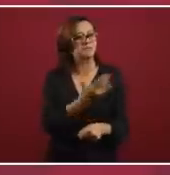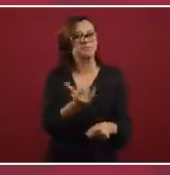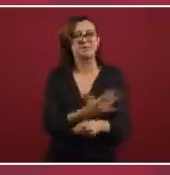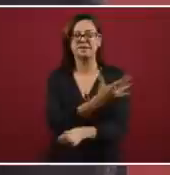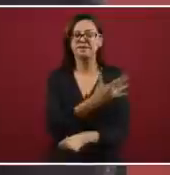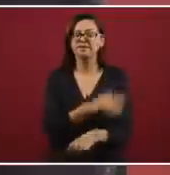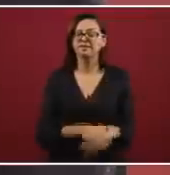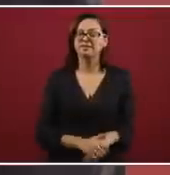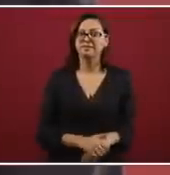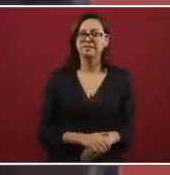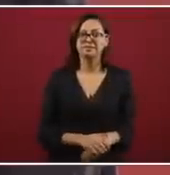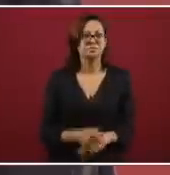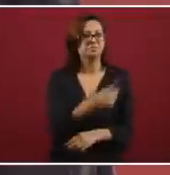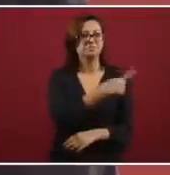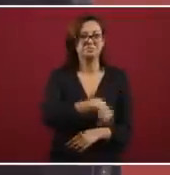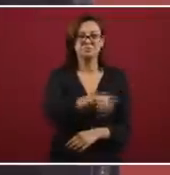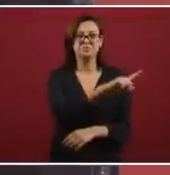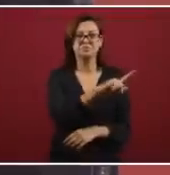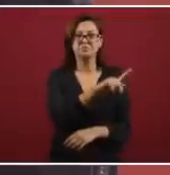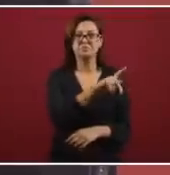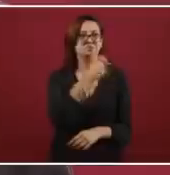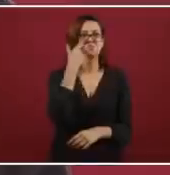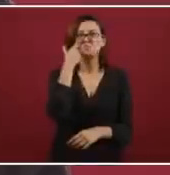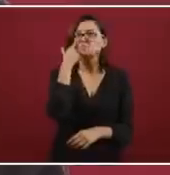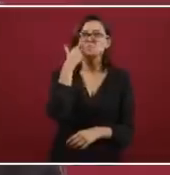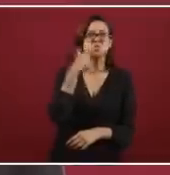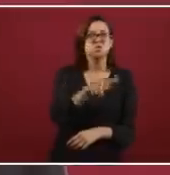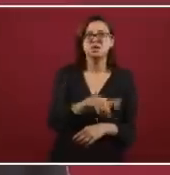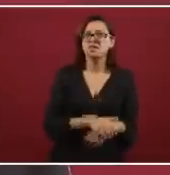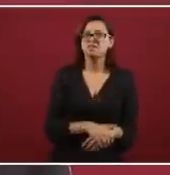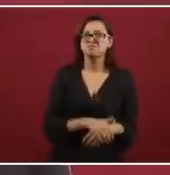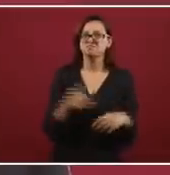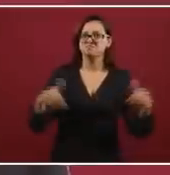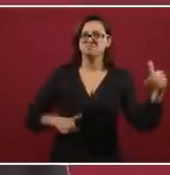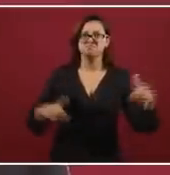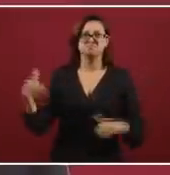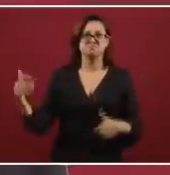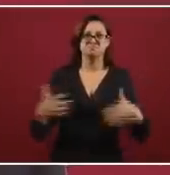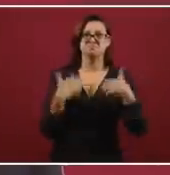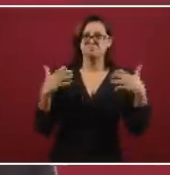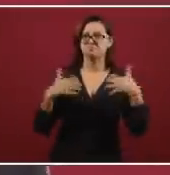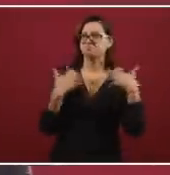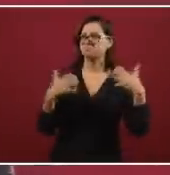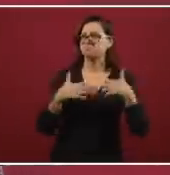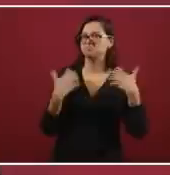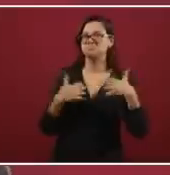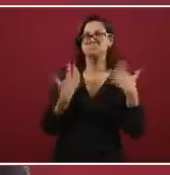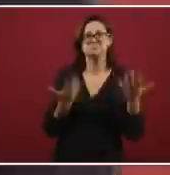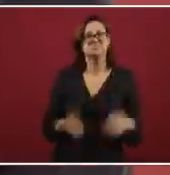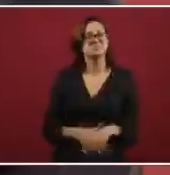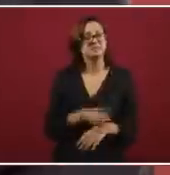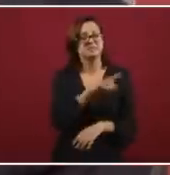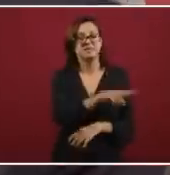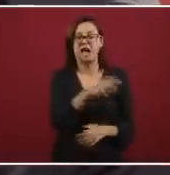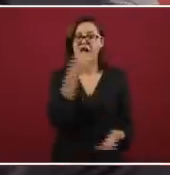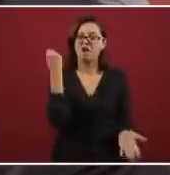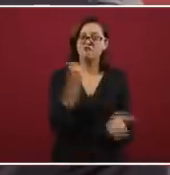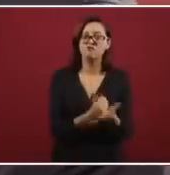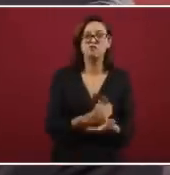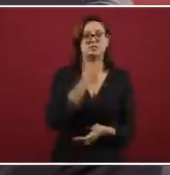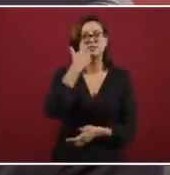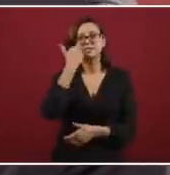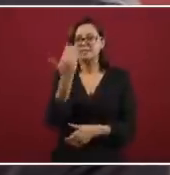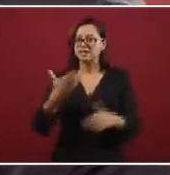No quieren que hagamos nada, están molestos, quieren que siga el mismo régimen de